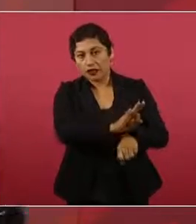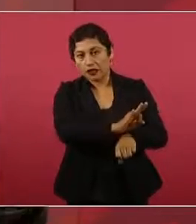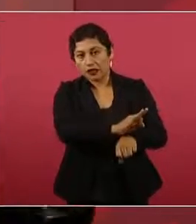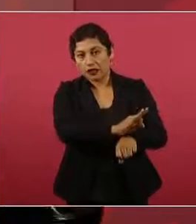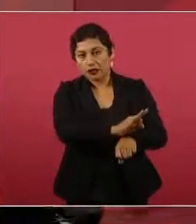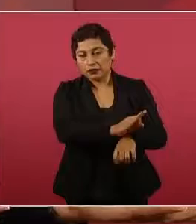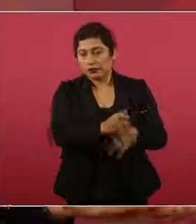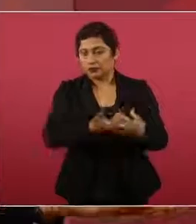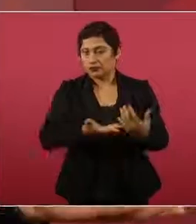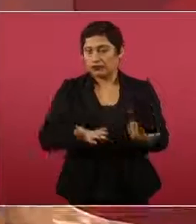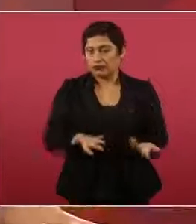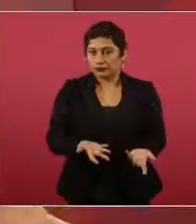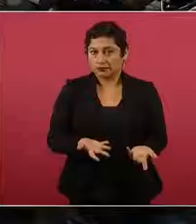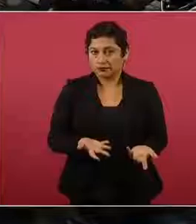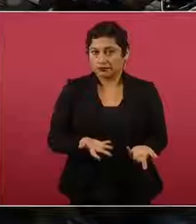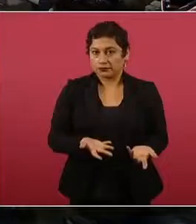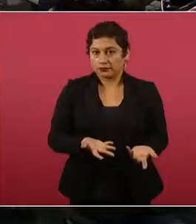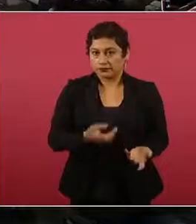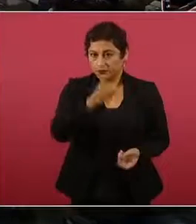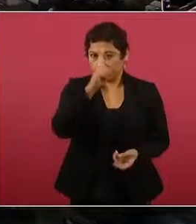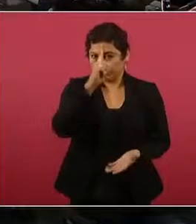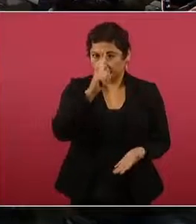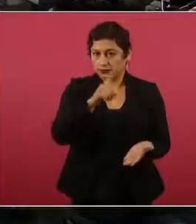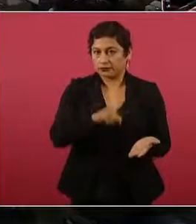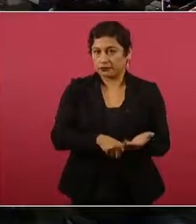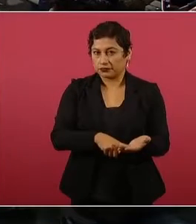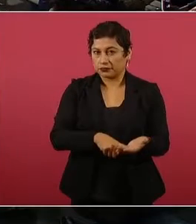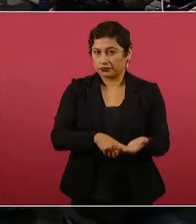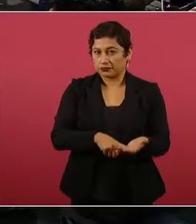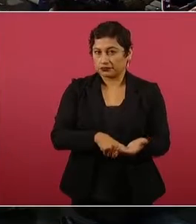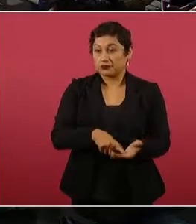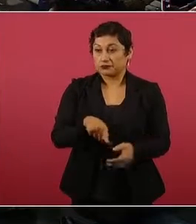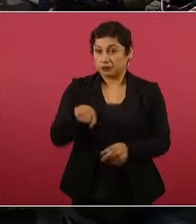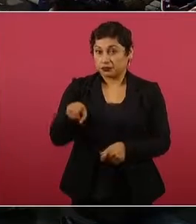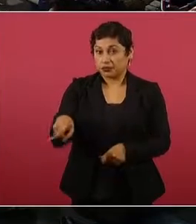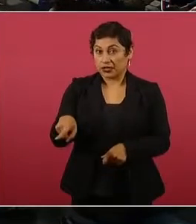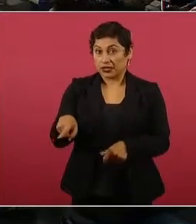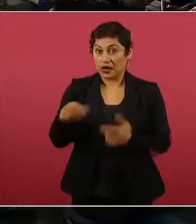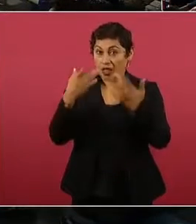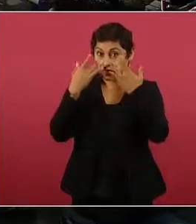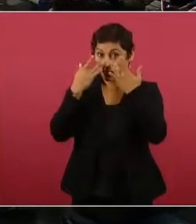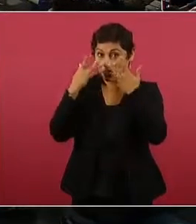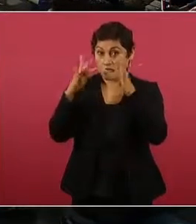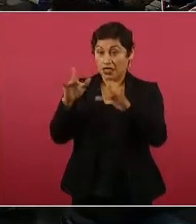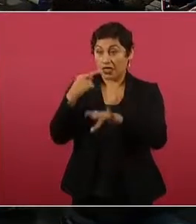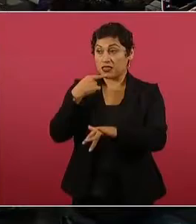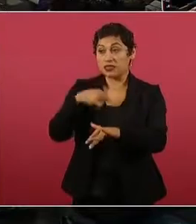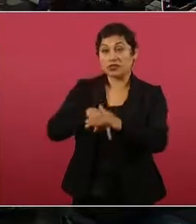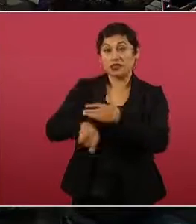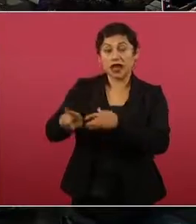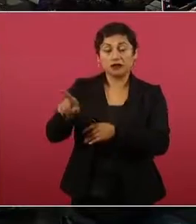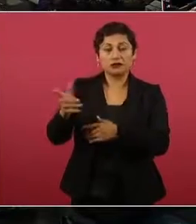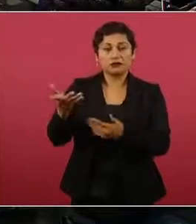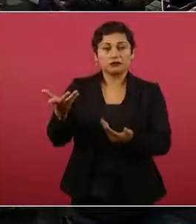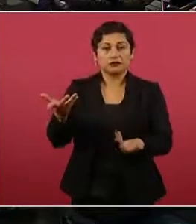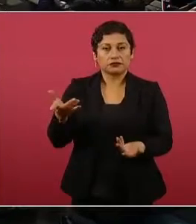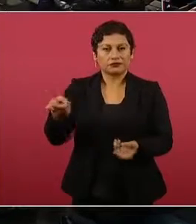si iba a dejar de ganar 200, 300 mil pesos mensuales.